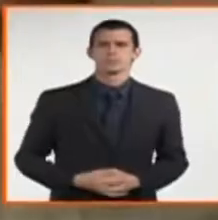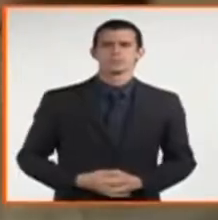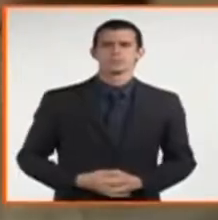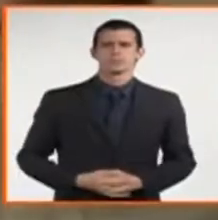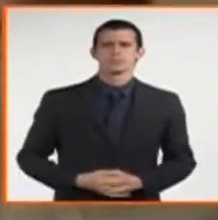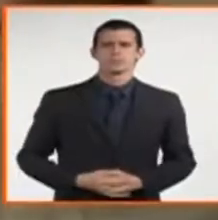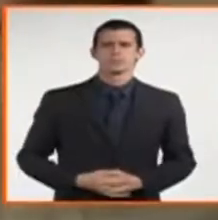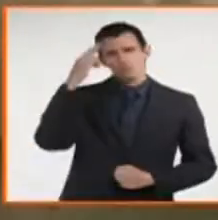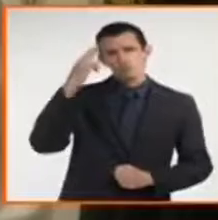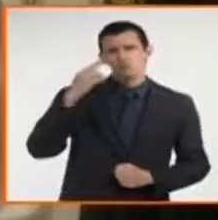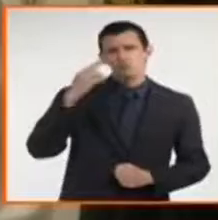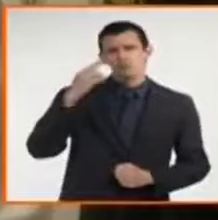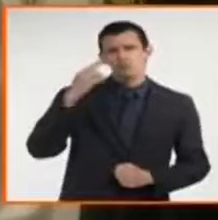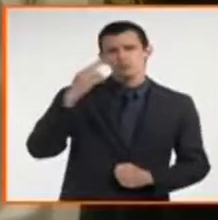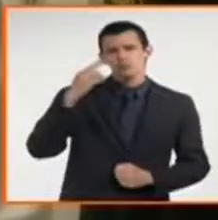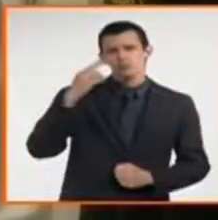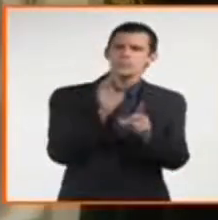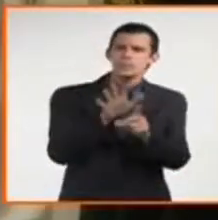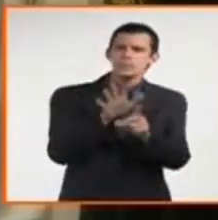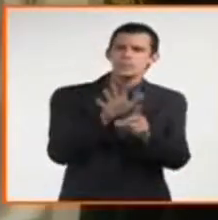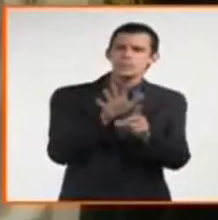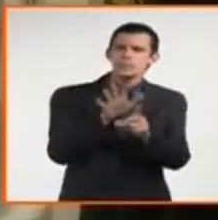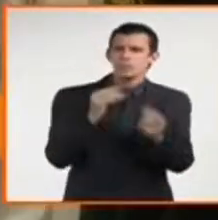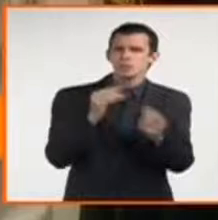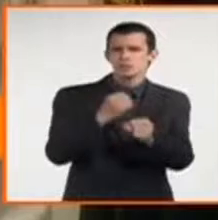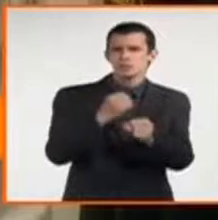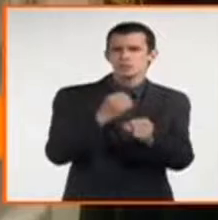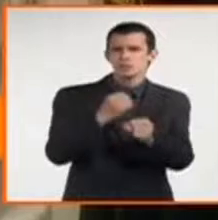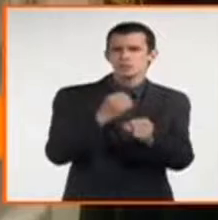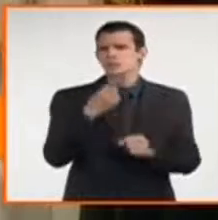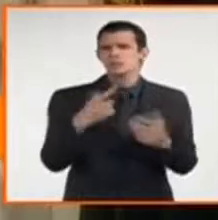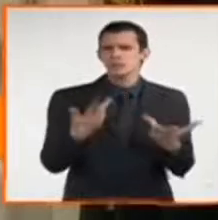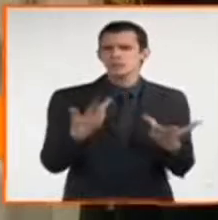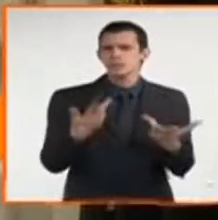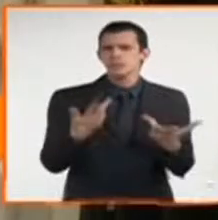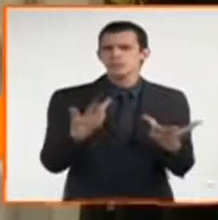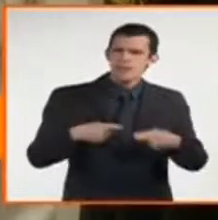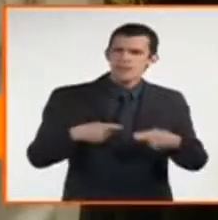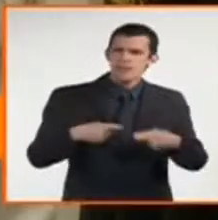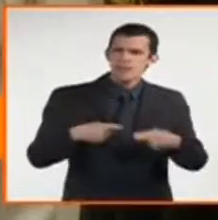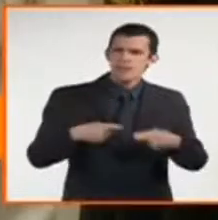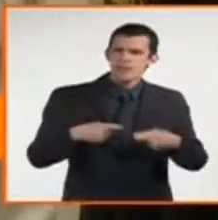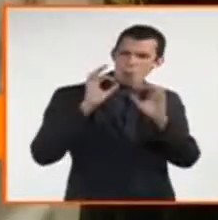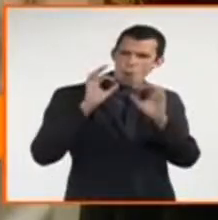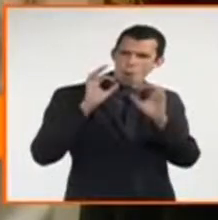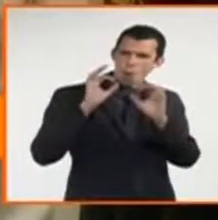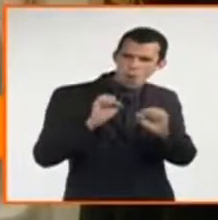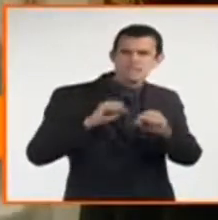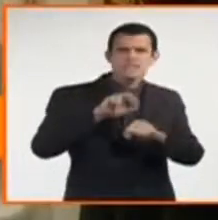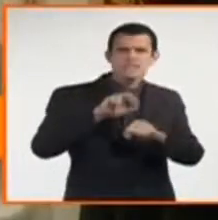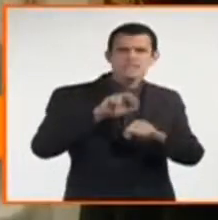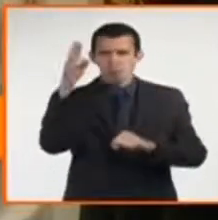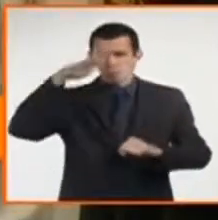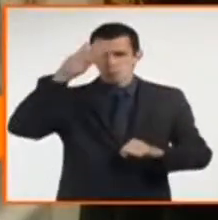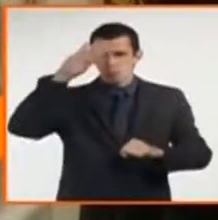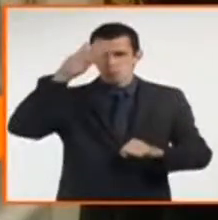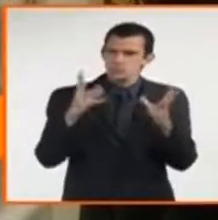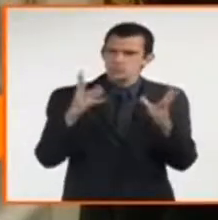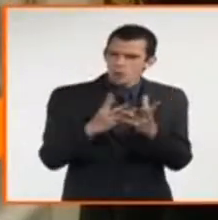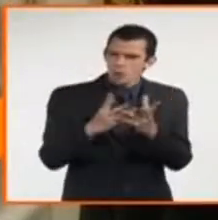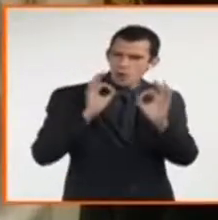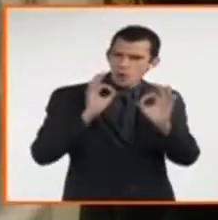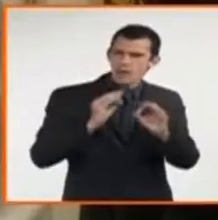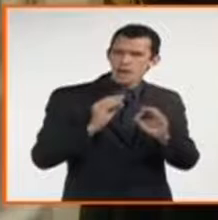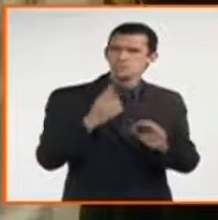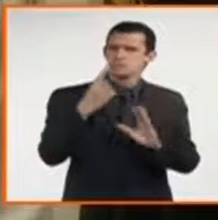desde los primeros momentos, que para hacer una revolución verdadera en Cuba, profunda, no solo se trataba de tomar el poder